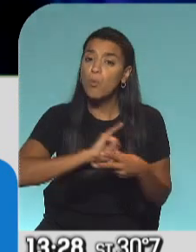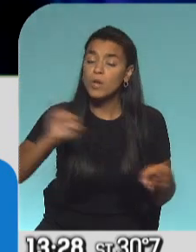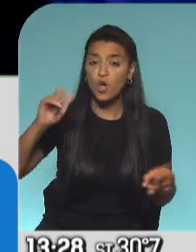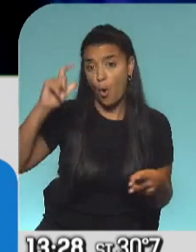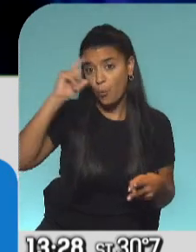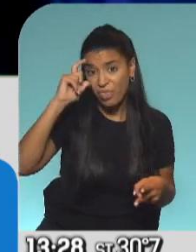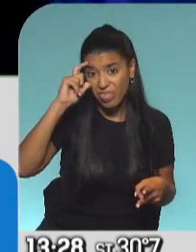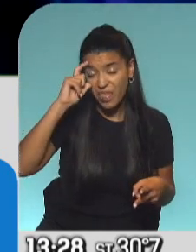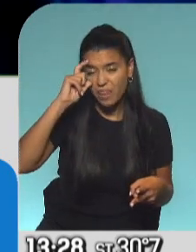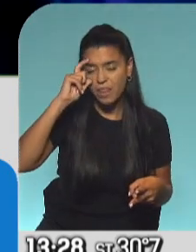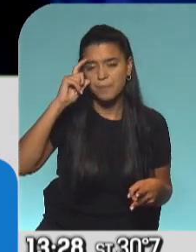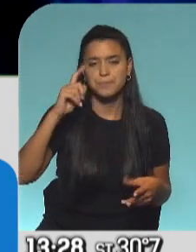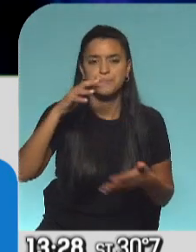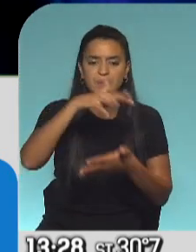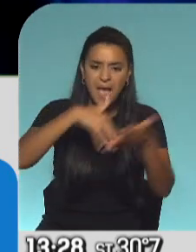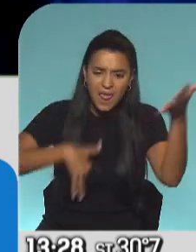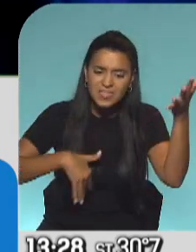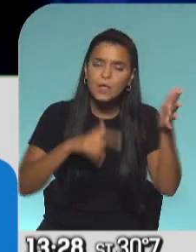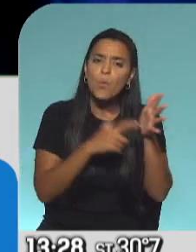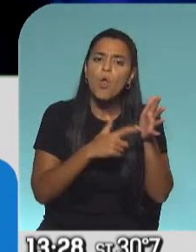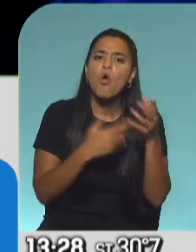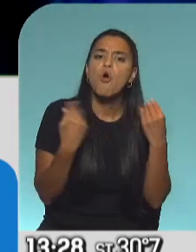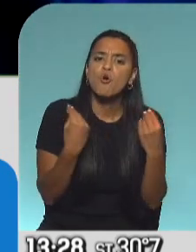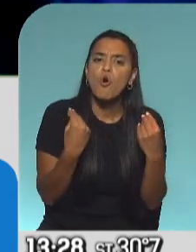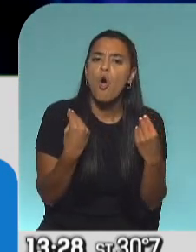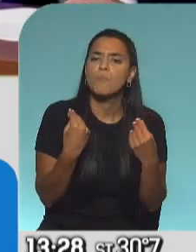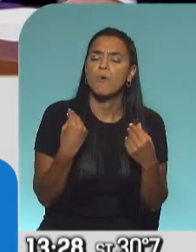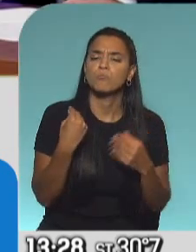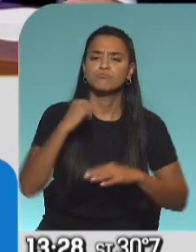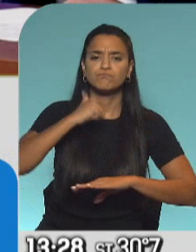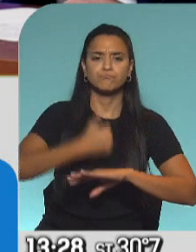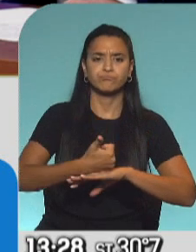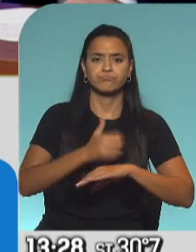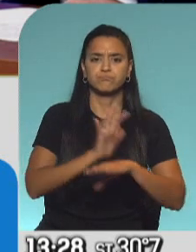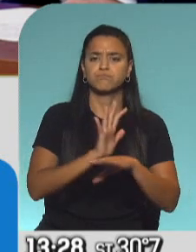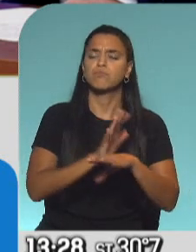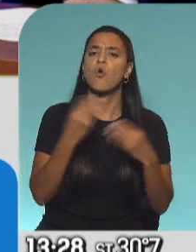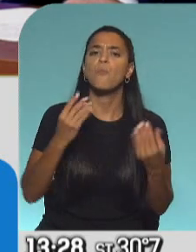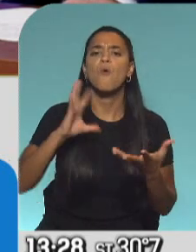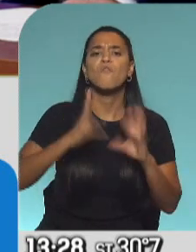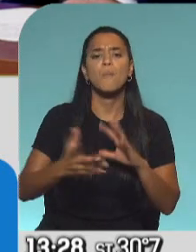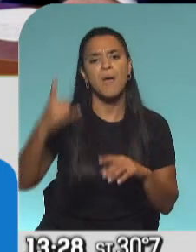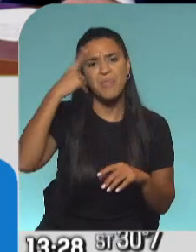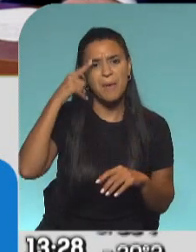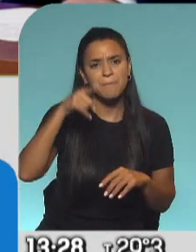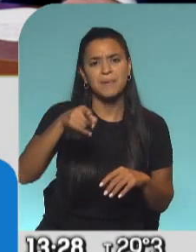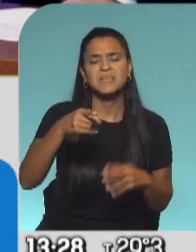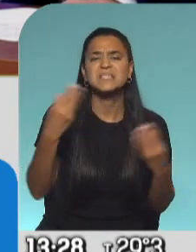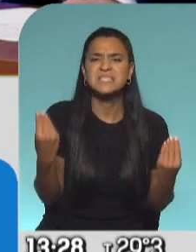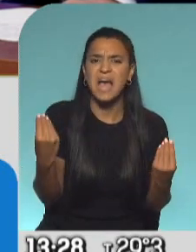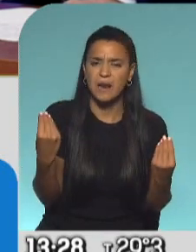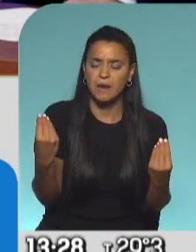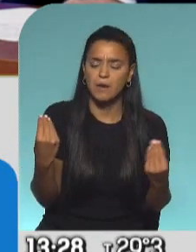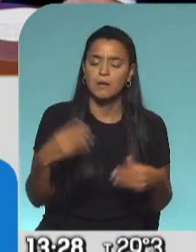Biden un artículo que era cómo pararse frente al Kremlin. Esa era la traducción. Con lo